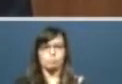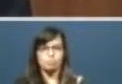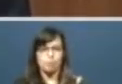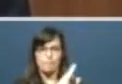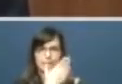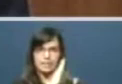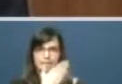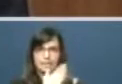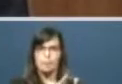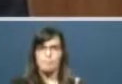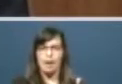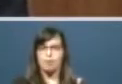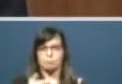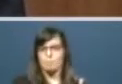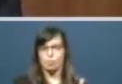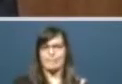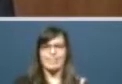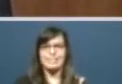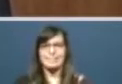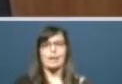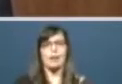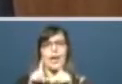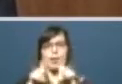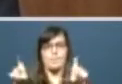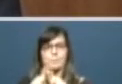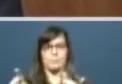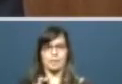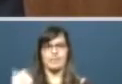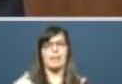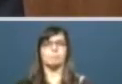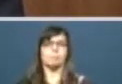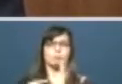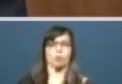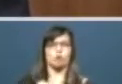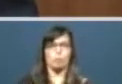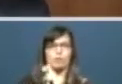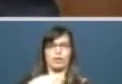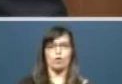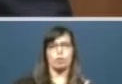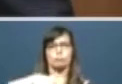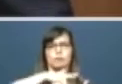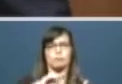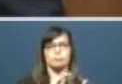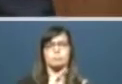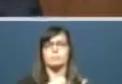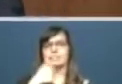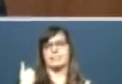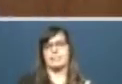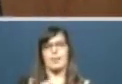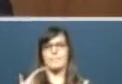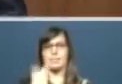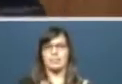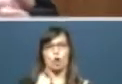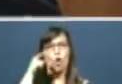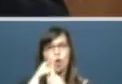funcionamiento de empresas ya hemos presentado el proyecto de modificación de la ley de prevención ambiental dirigido a simplificar trámites para